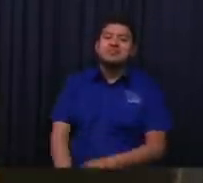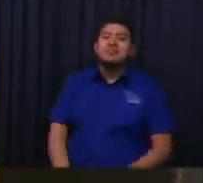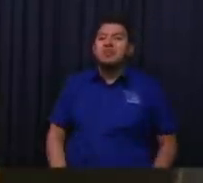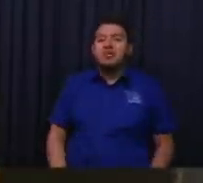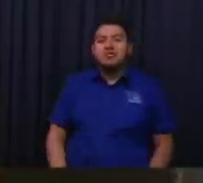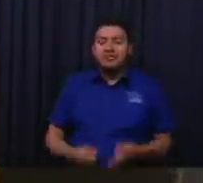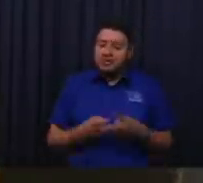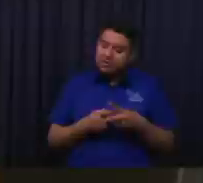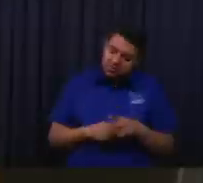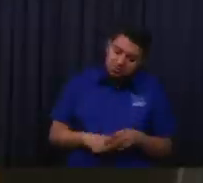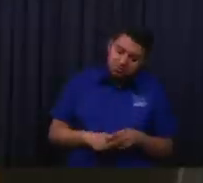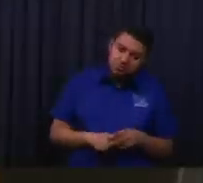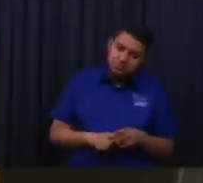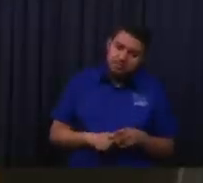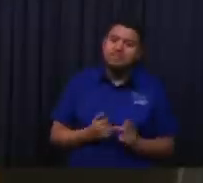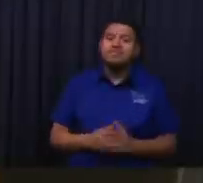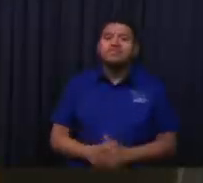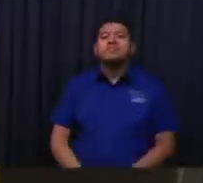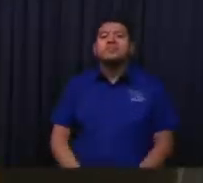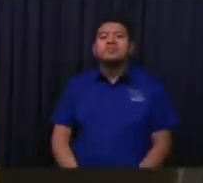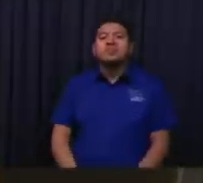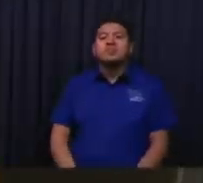empezamos, reiniciamos,